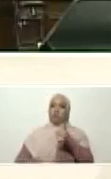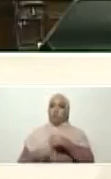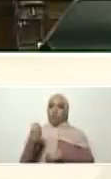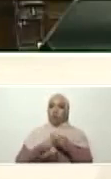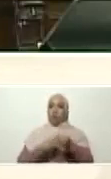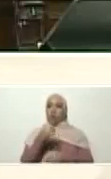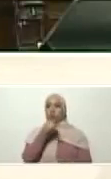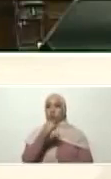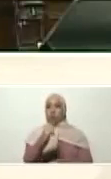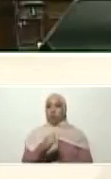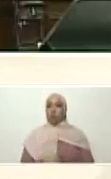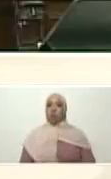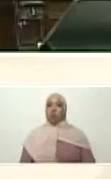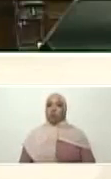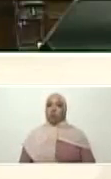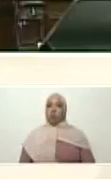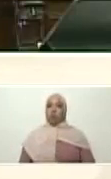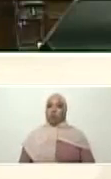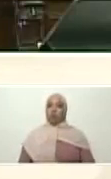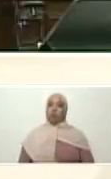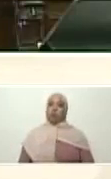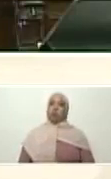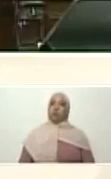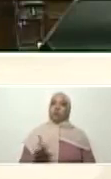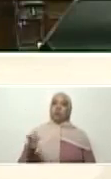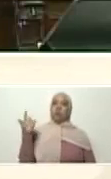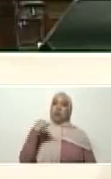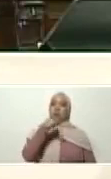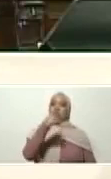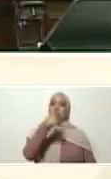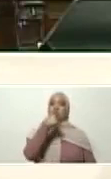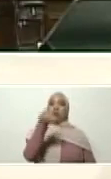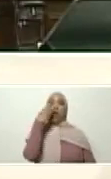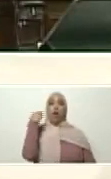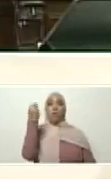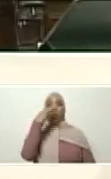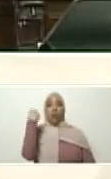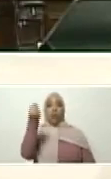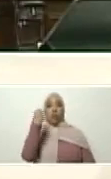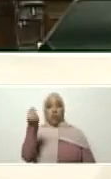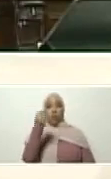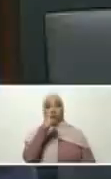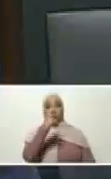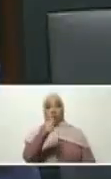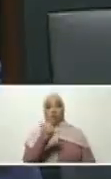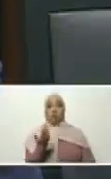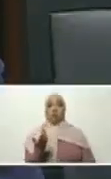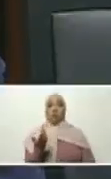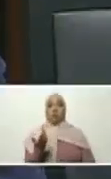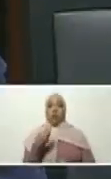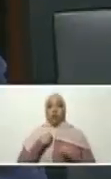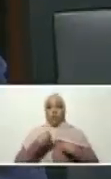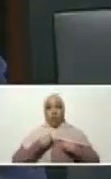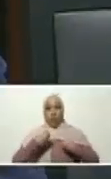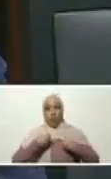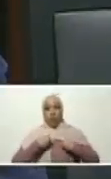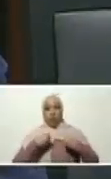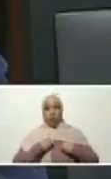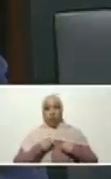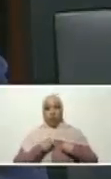Jesús. En base a la experiencia, de esa experiencia que ustedes viven y